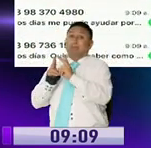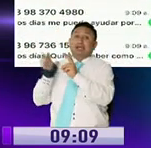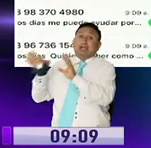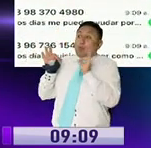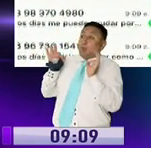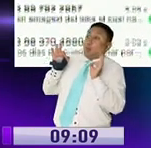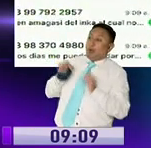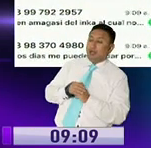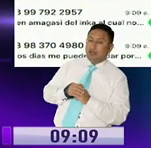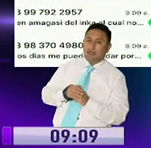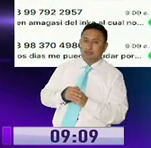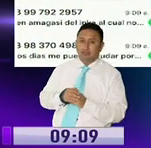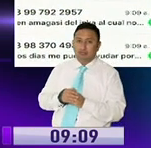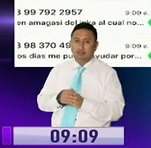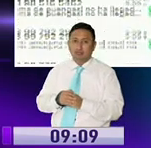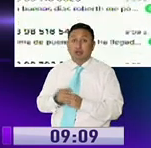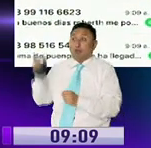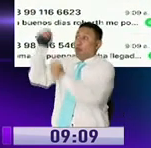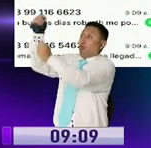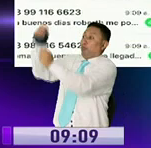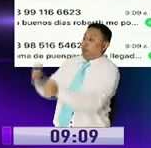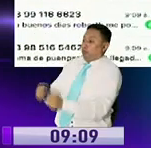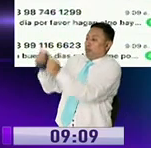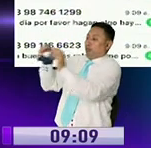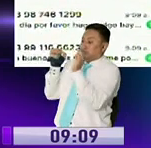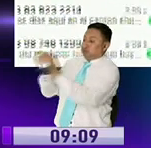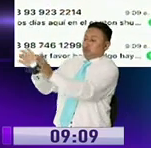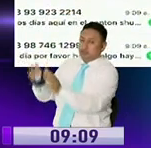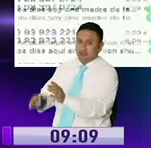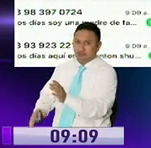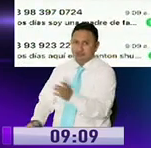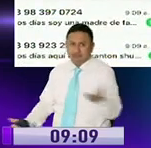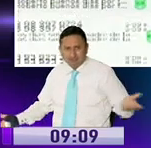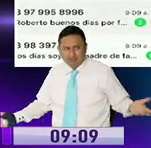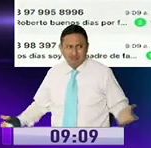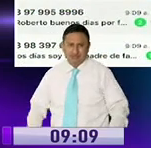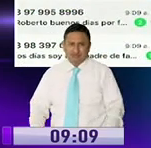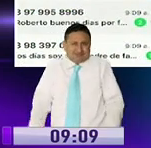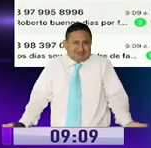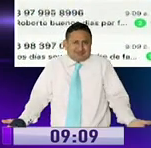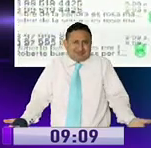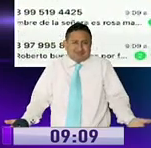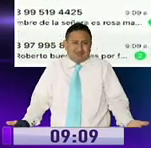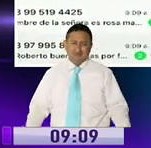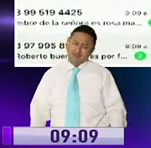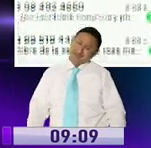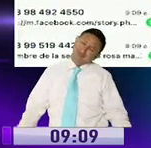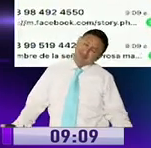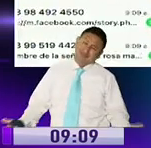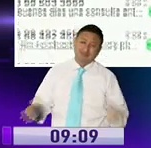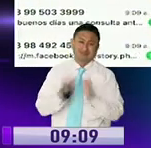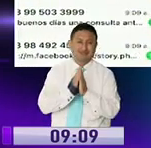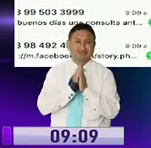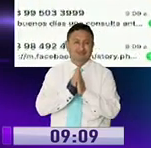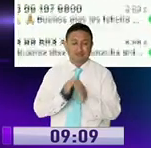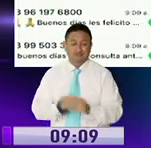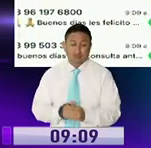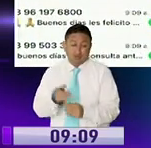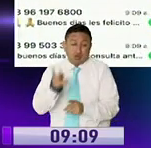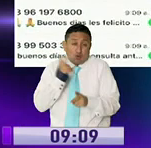tiene uno! Como la Inquisición, vamos a quemar la casa. No, pues, vecinos, no sean malitos. Lo que tiene que hacer es